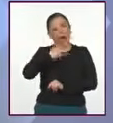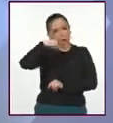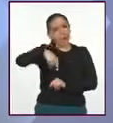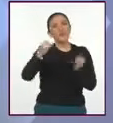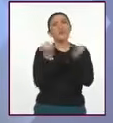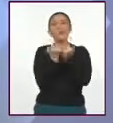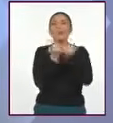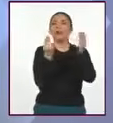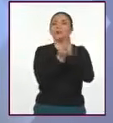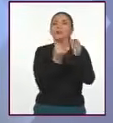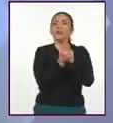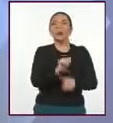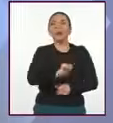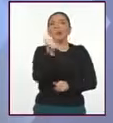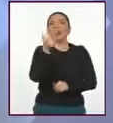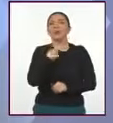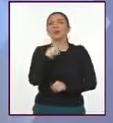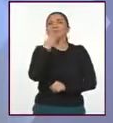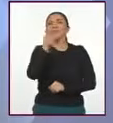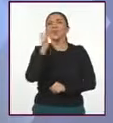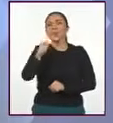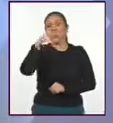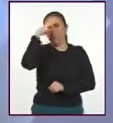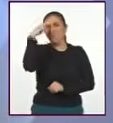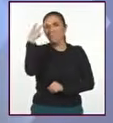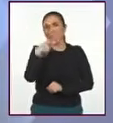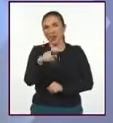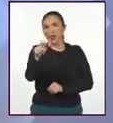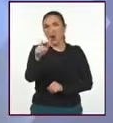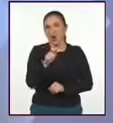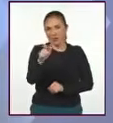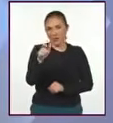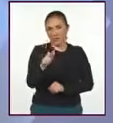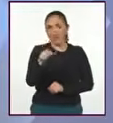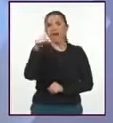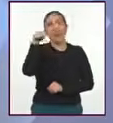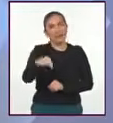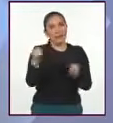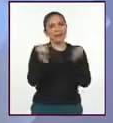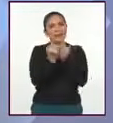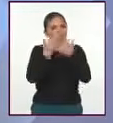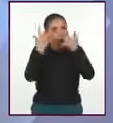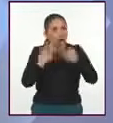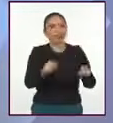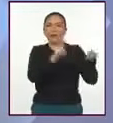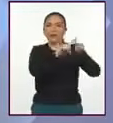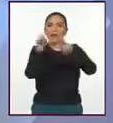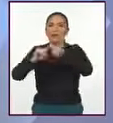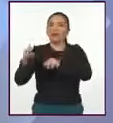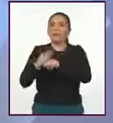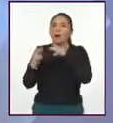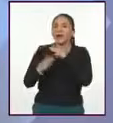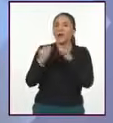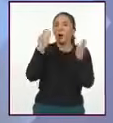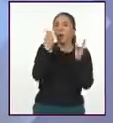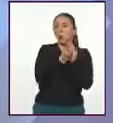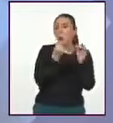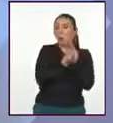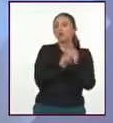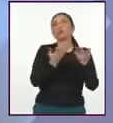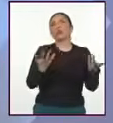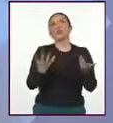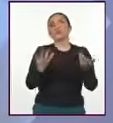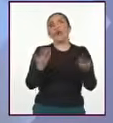también lo que hemos mencionado de México X, que también ahí hay bastantes opciones de capacitación, hay ahora